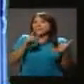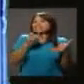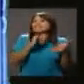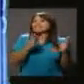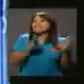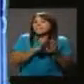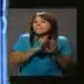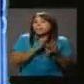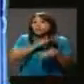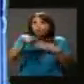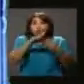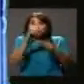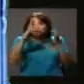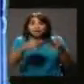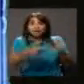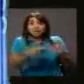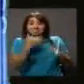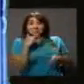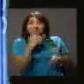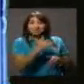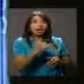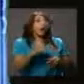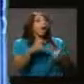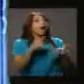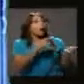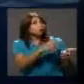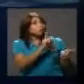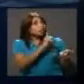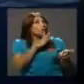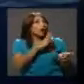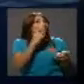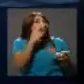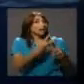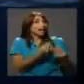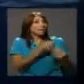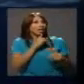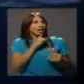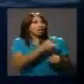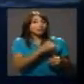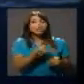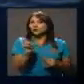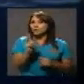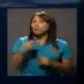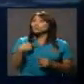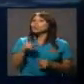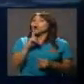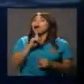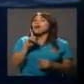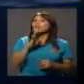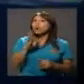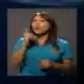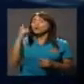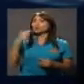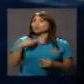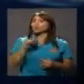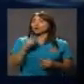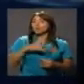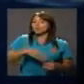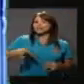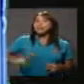un juicio ¿usted no habla porque le da miedo que lo demanden? no, no hablo porque no soy presidente cuando sea presidente lo voy a decir claro